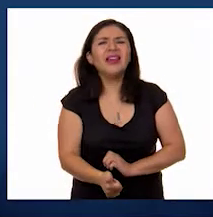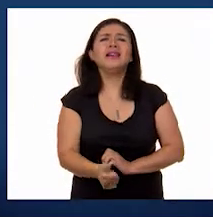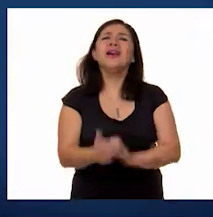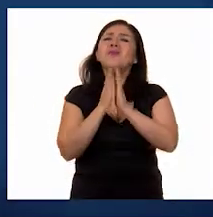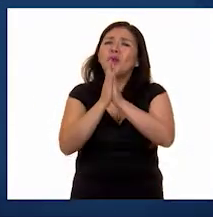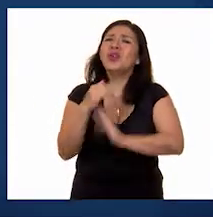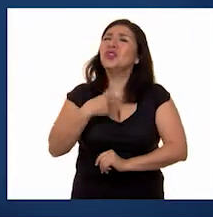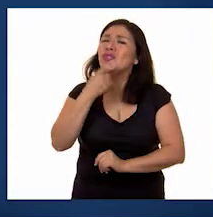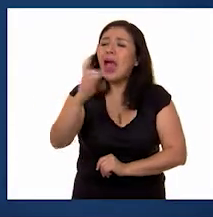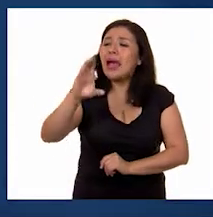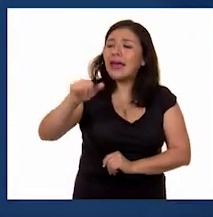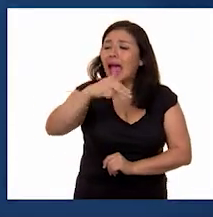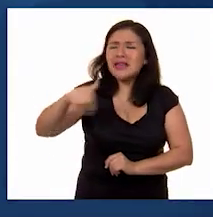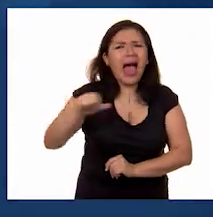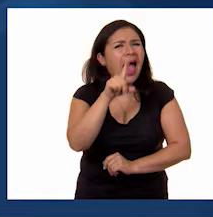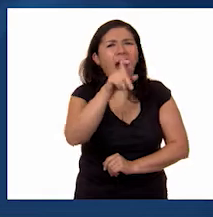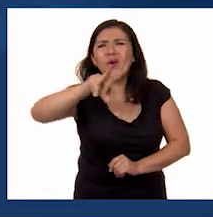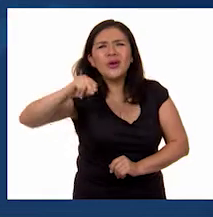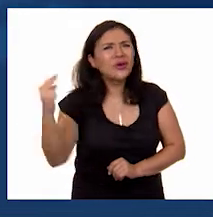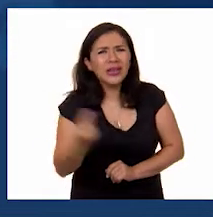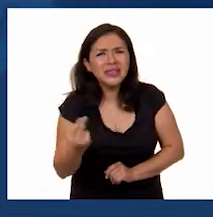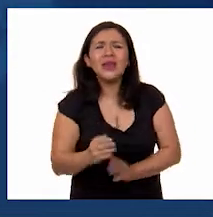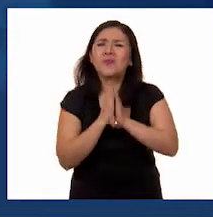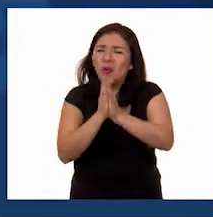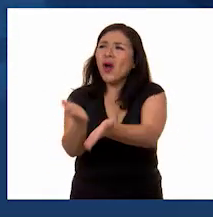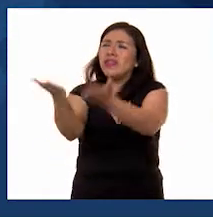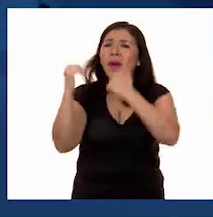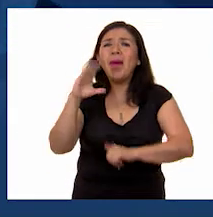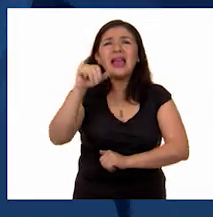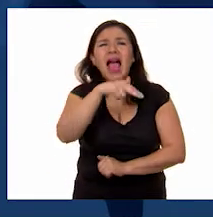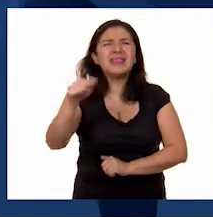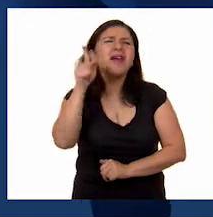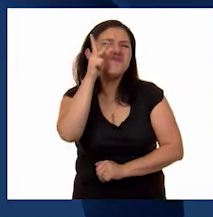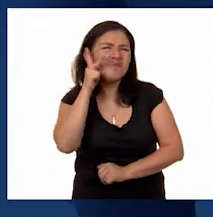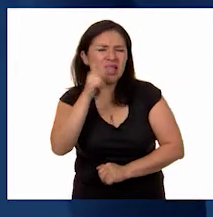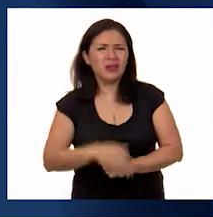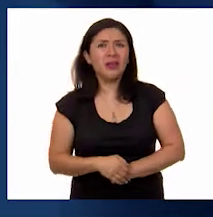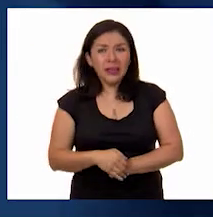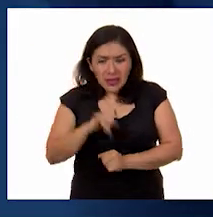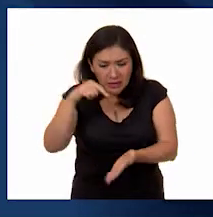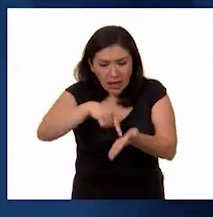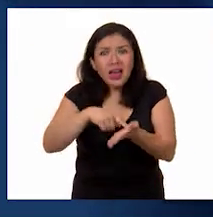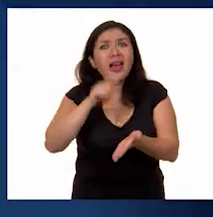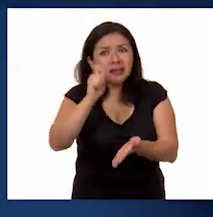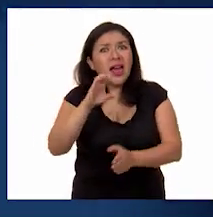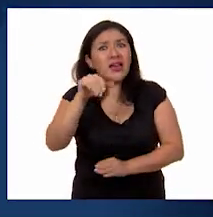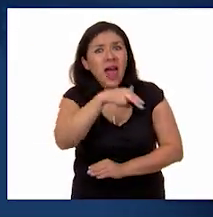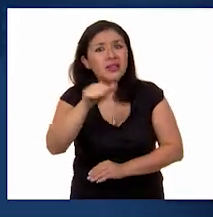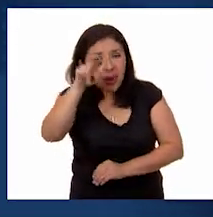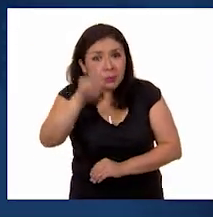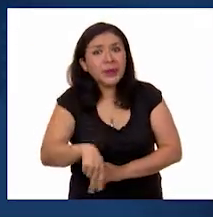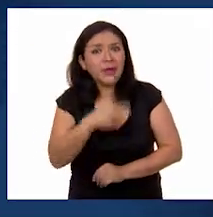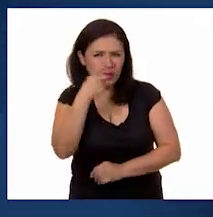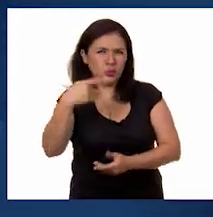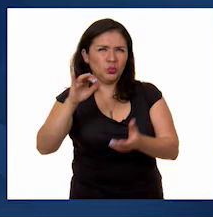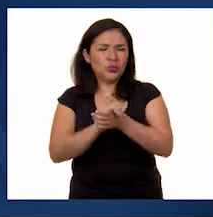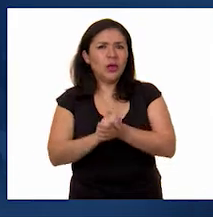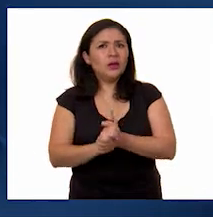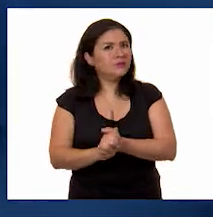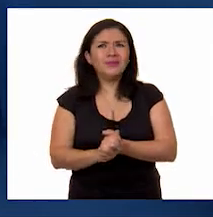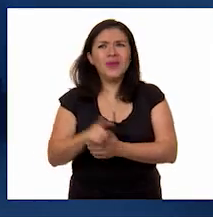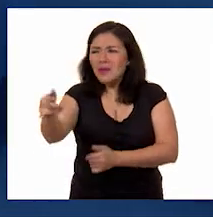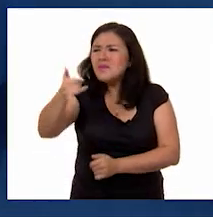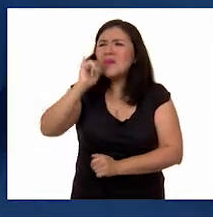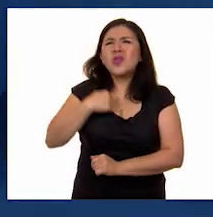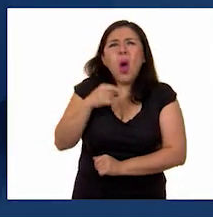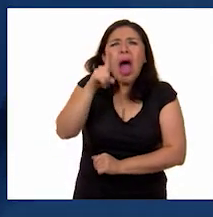pedí caña, no agua», rugió de nuevo. «¡Dame caña!». «Pero es caña, Paulino», protestó la mujer espantada. «No, me